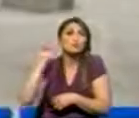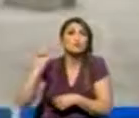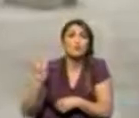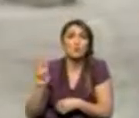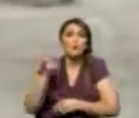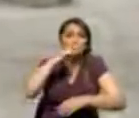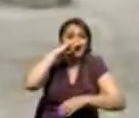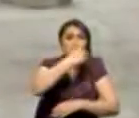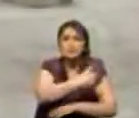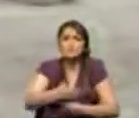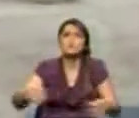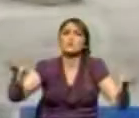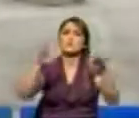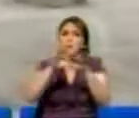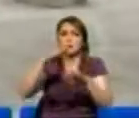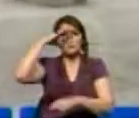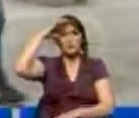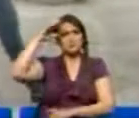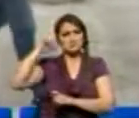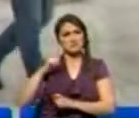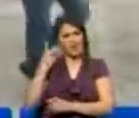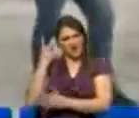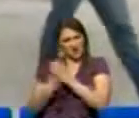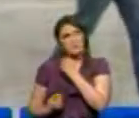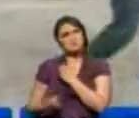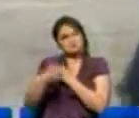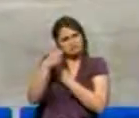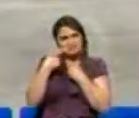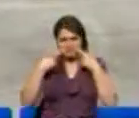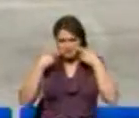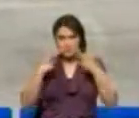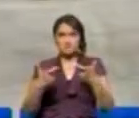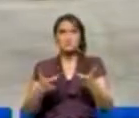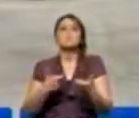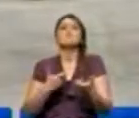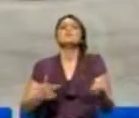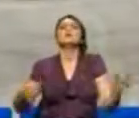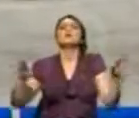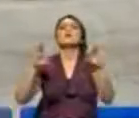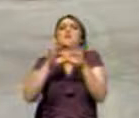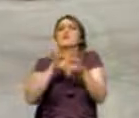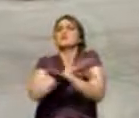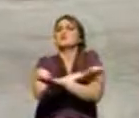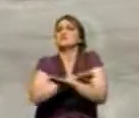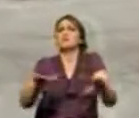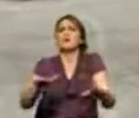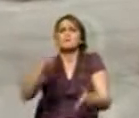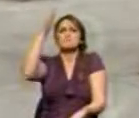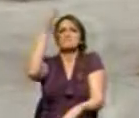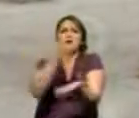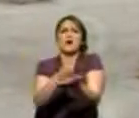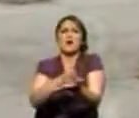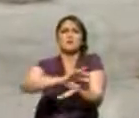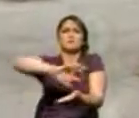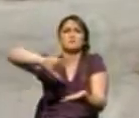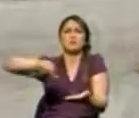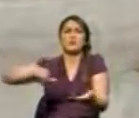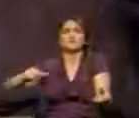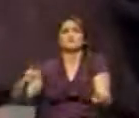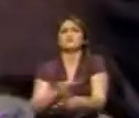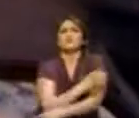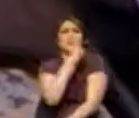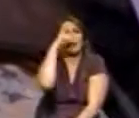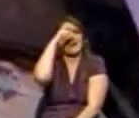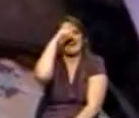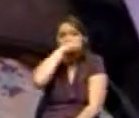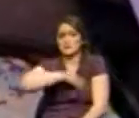bien. Todo lo que sea contra la delincuencia, lo mejor que debe haber, oiga, porque ya está, pues, incontenible esto. Lo que